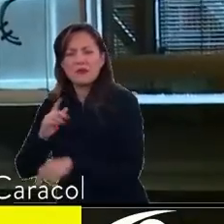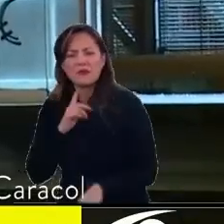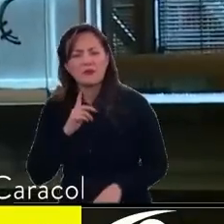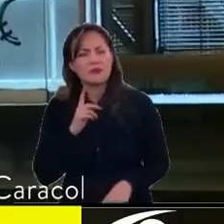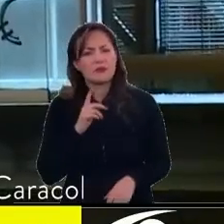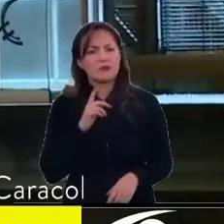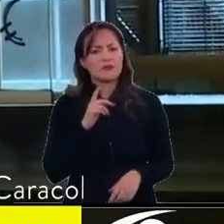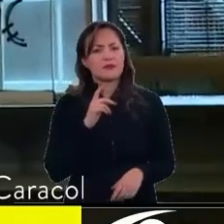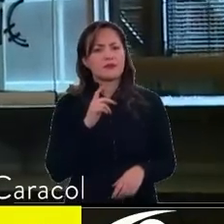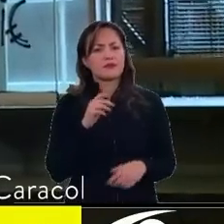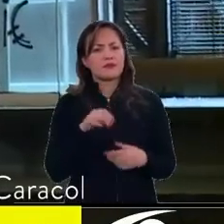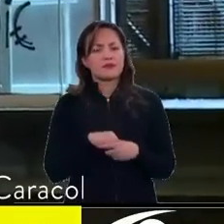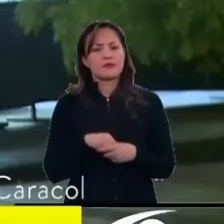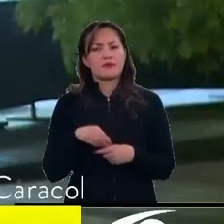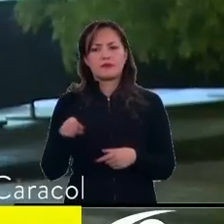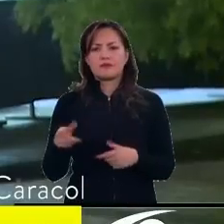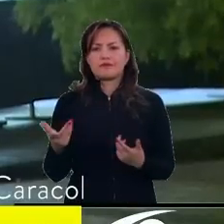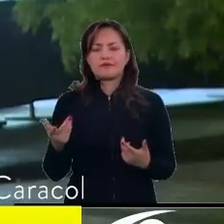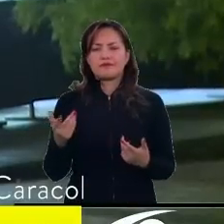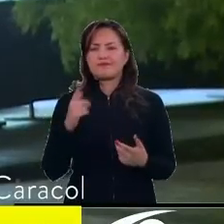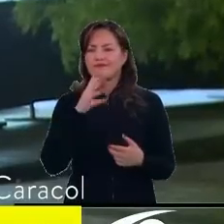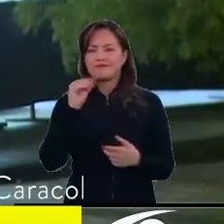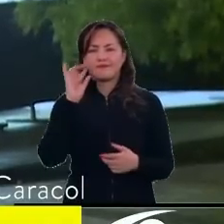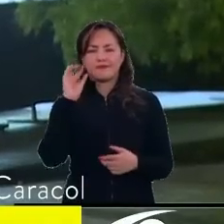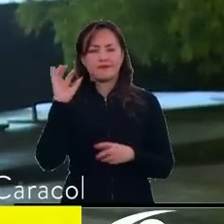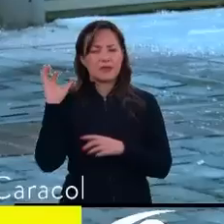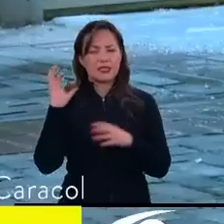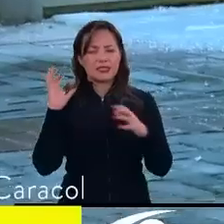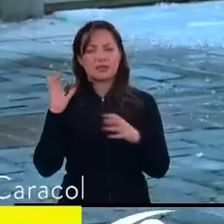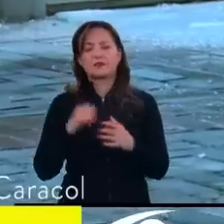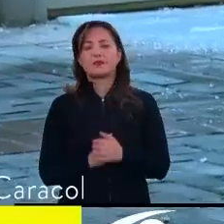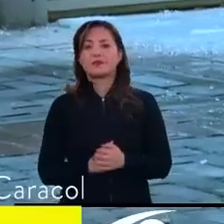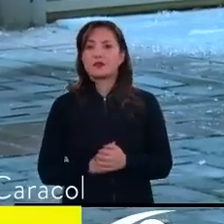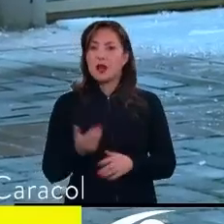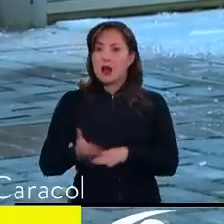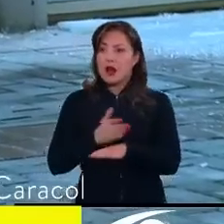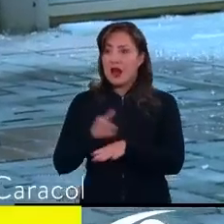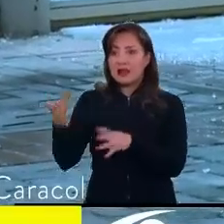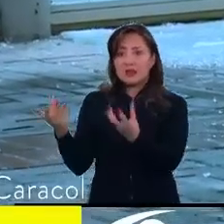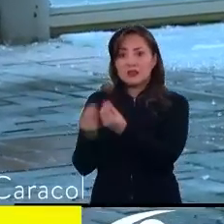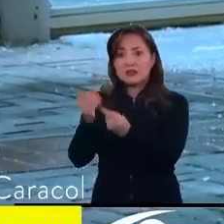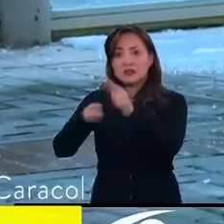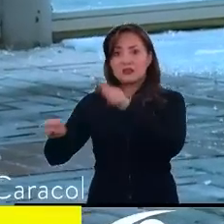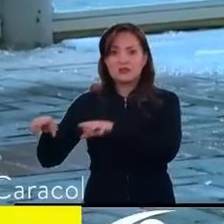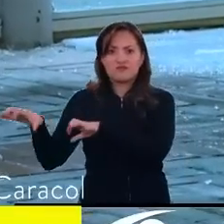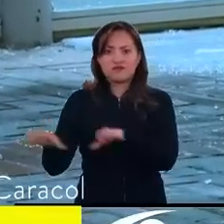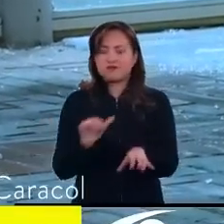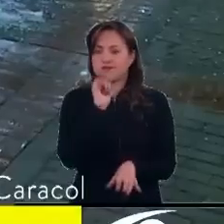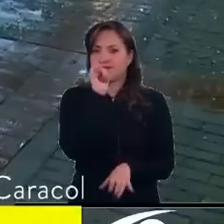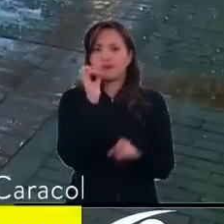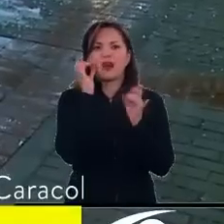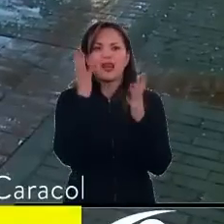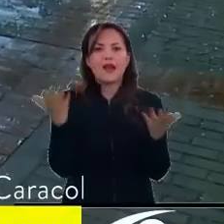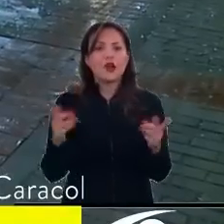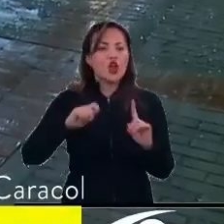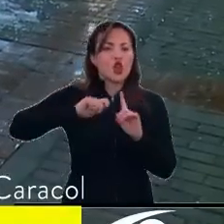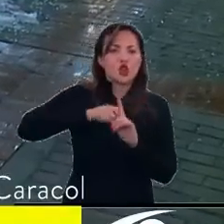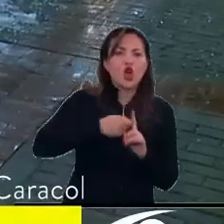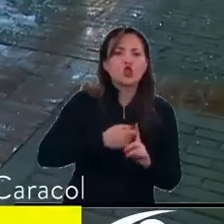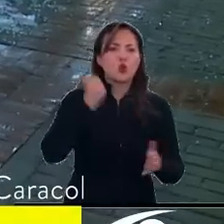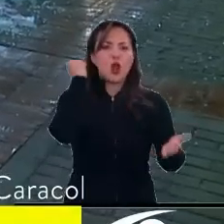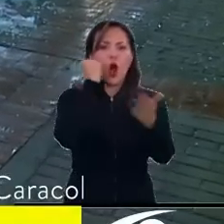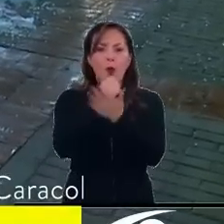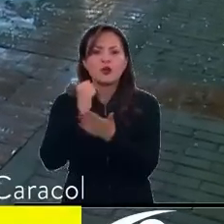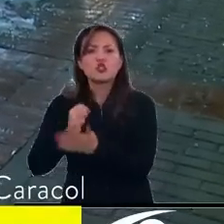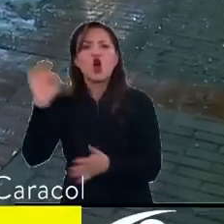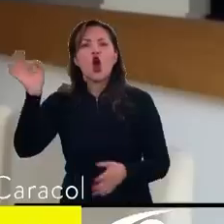un mensaje que pavimenta el camino hacia la impunidad. Se cometieron delitos gravísimos por parte de algunos ciudadanos, como lo son la tortura, el homicidio o